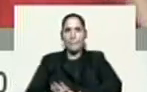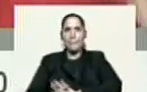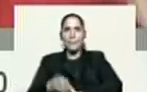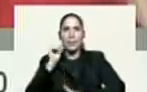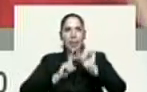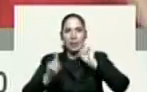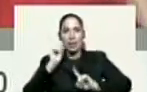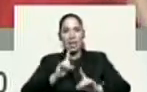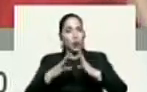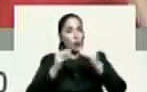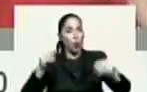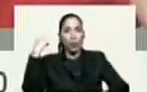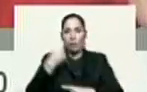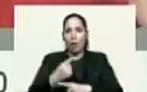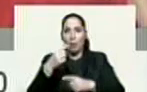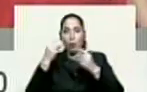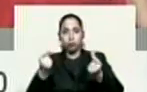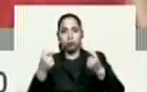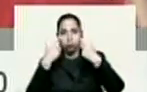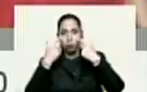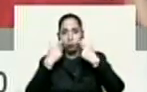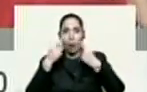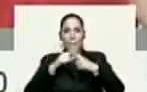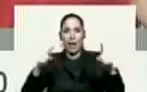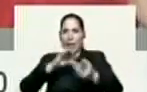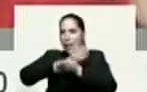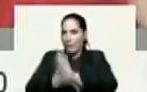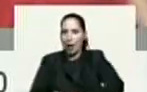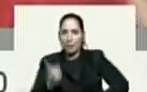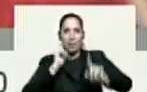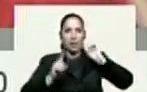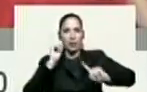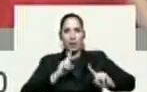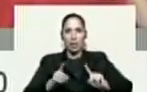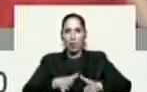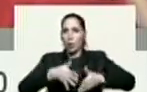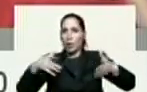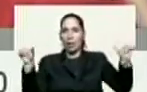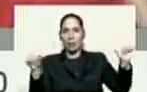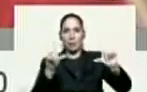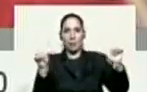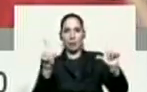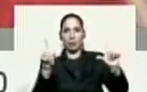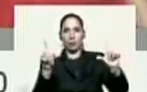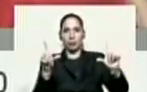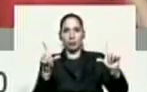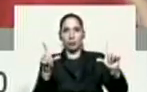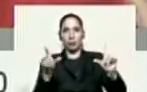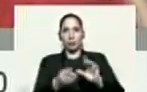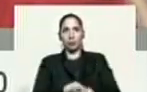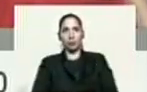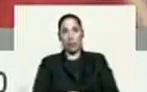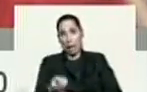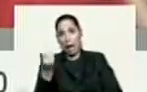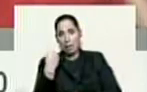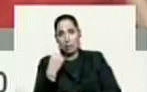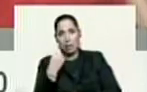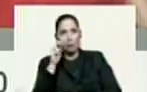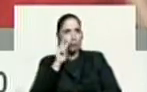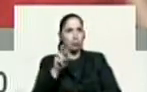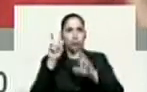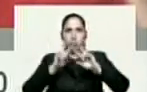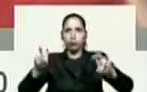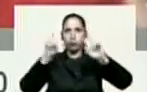estar preparados para demoler las mentiras de los grandes medios de comunicación. Ayer estábamos revisando